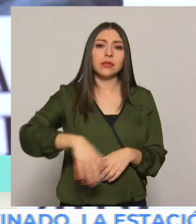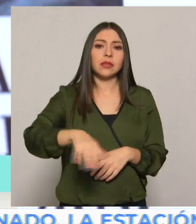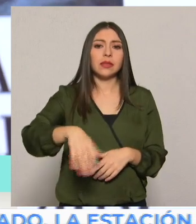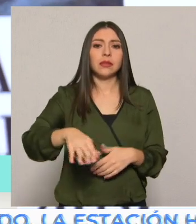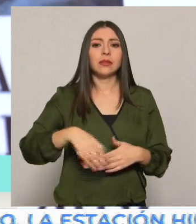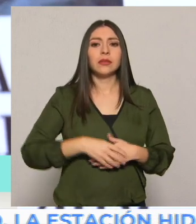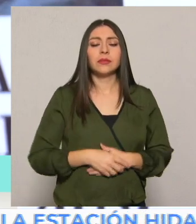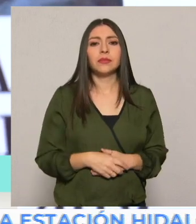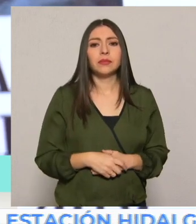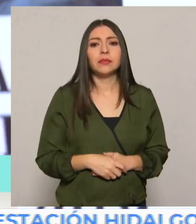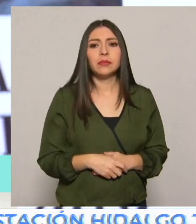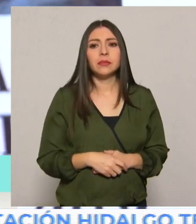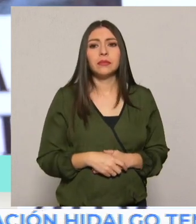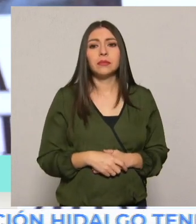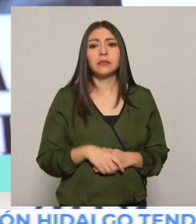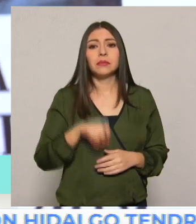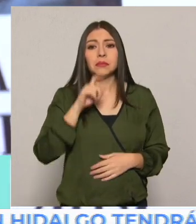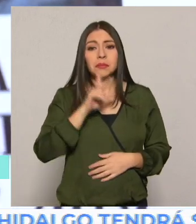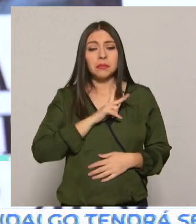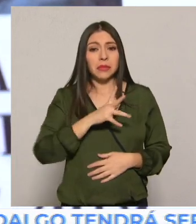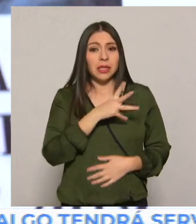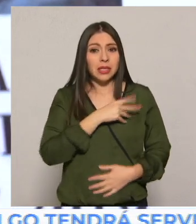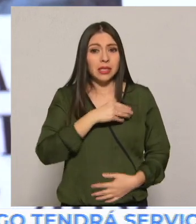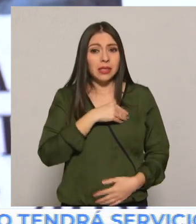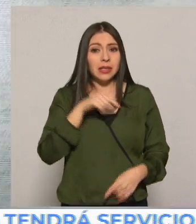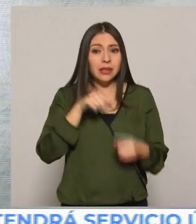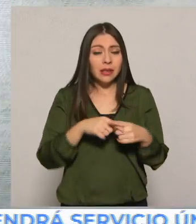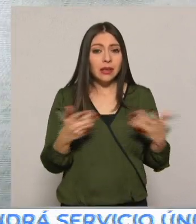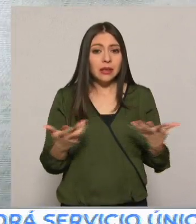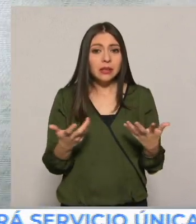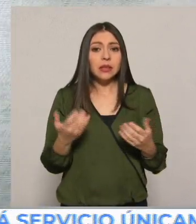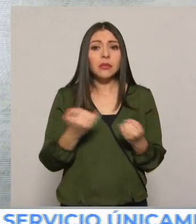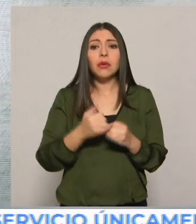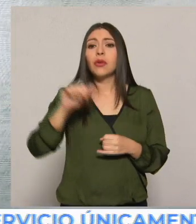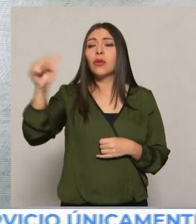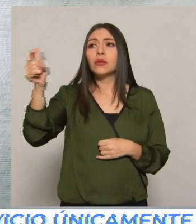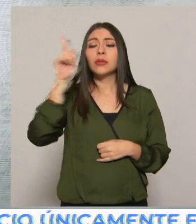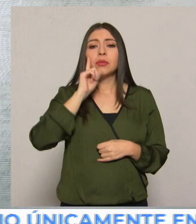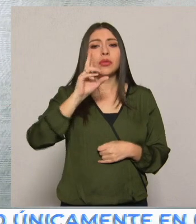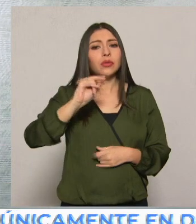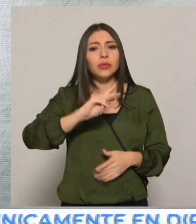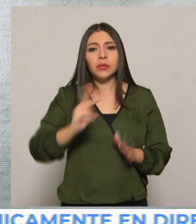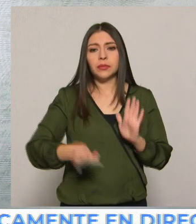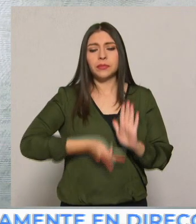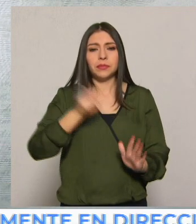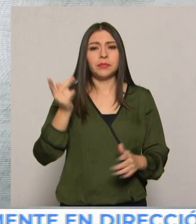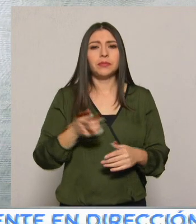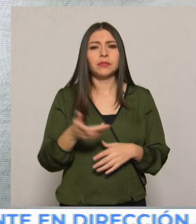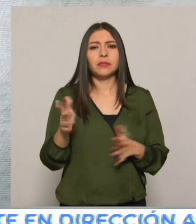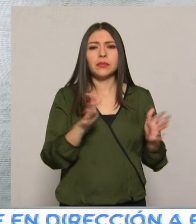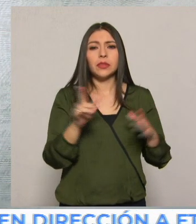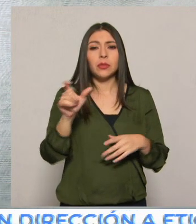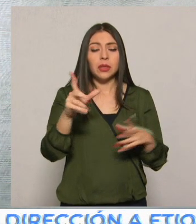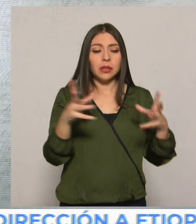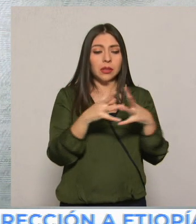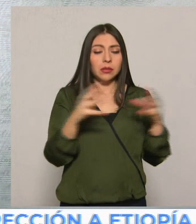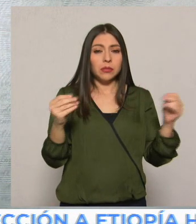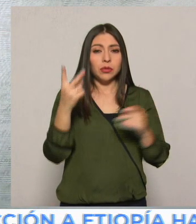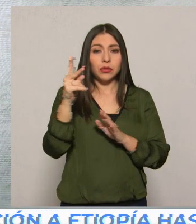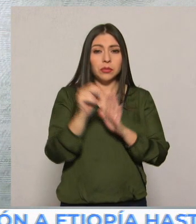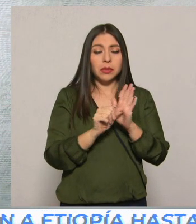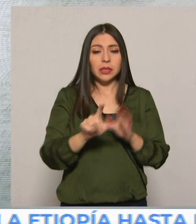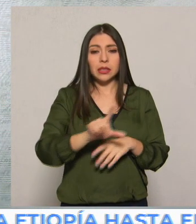Que no se repita, que lo que le hicieron a mi hija se repita con otras chicas. Casi 2 meses después de su desaparición, el 10 de febrero